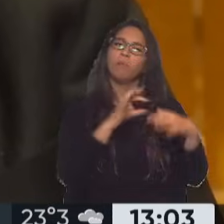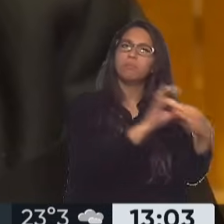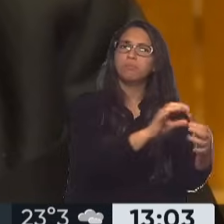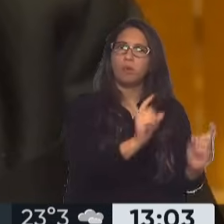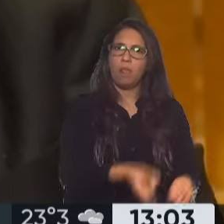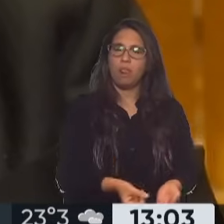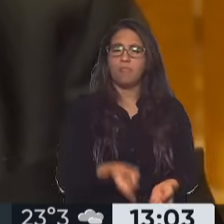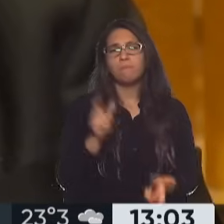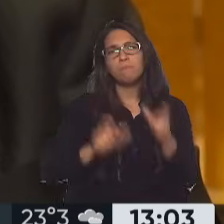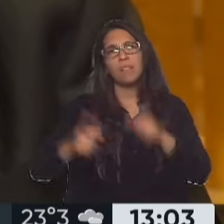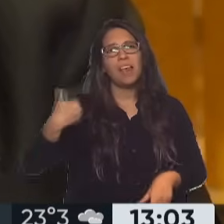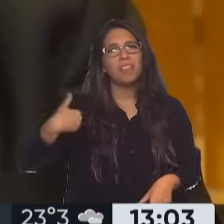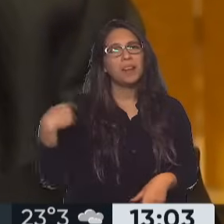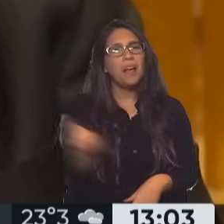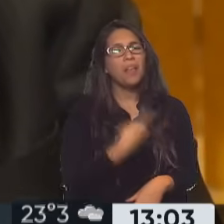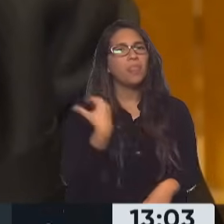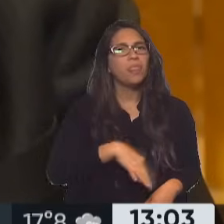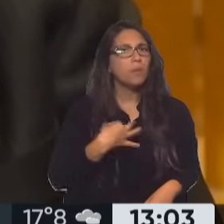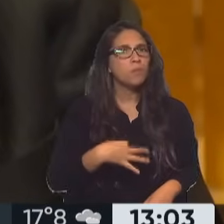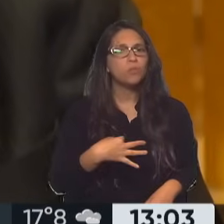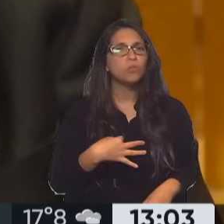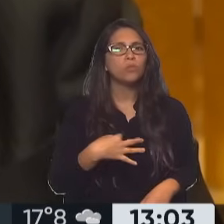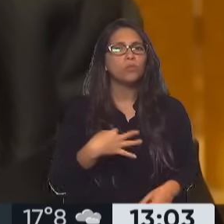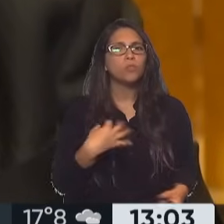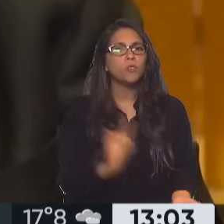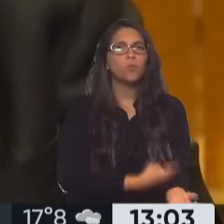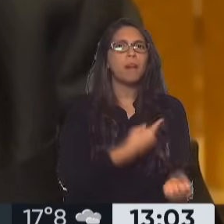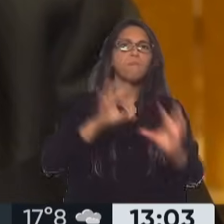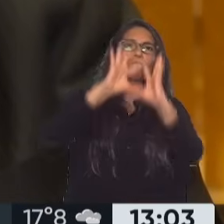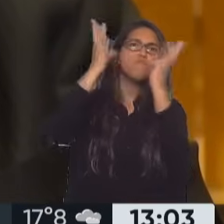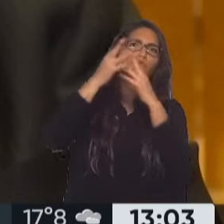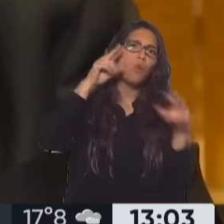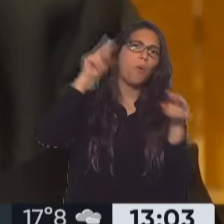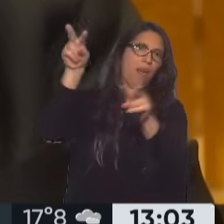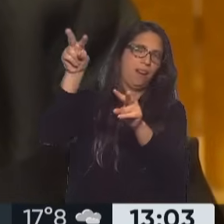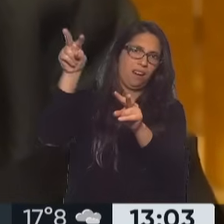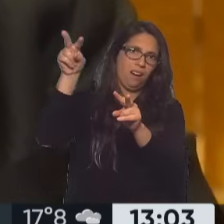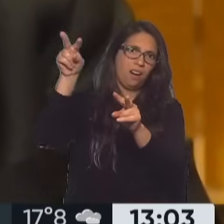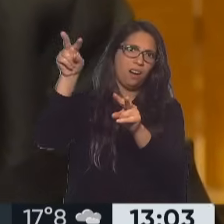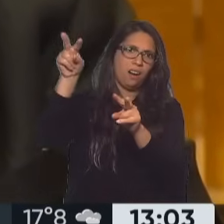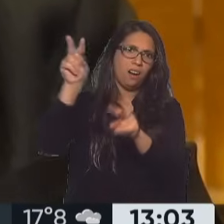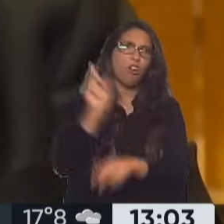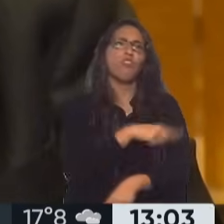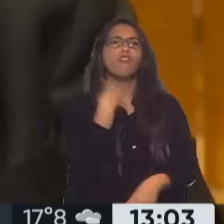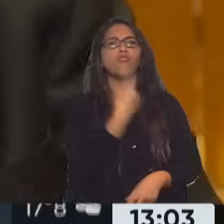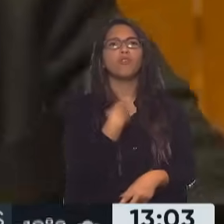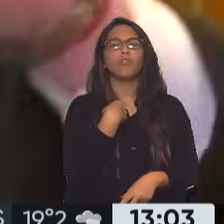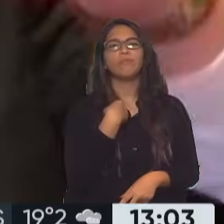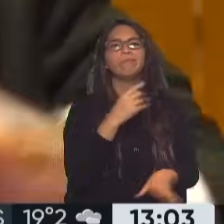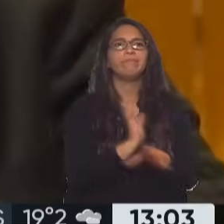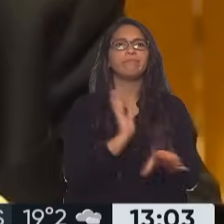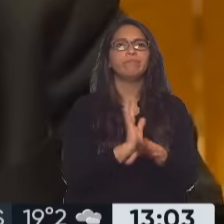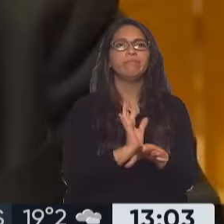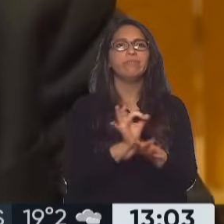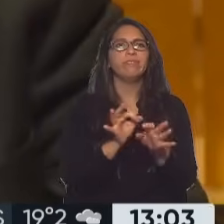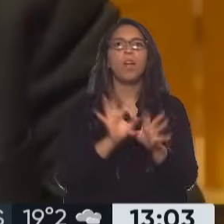que los argentinos tenemos que acostumbrarnos es a ver el mundo. Nosotros no somos una isla